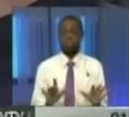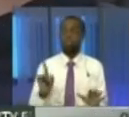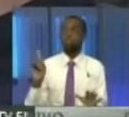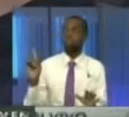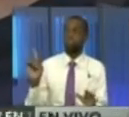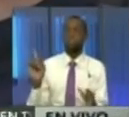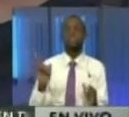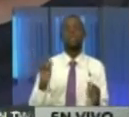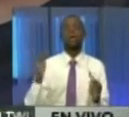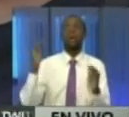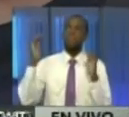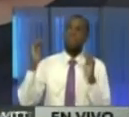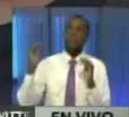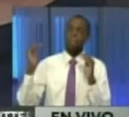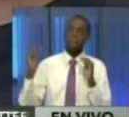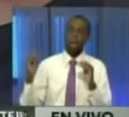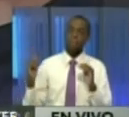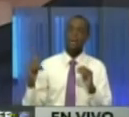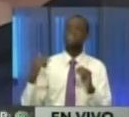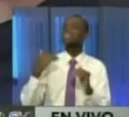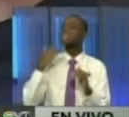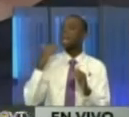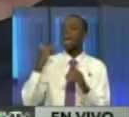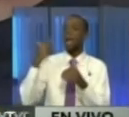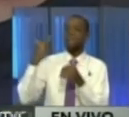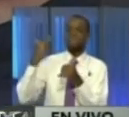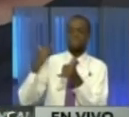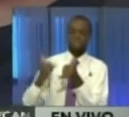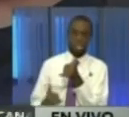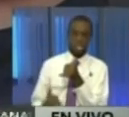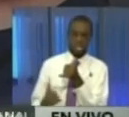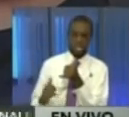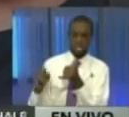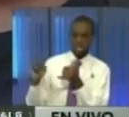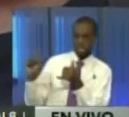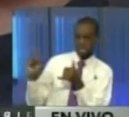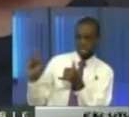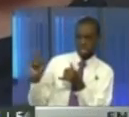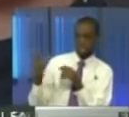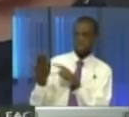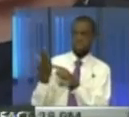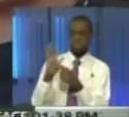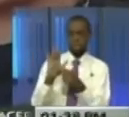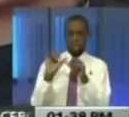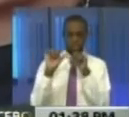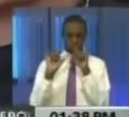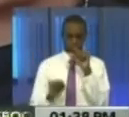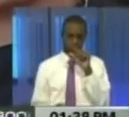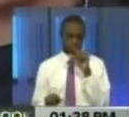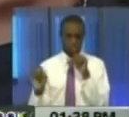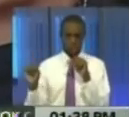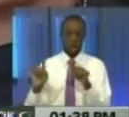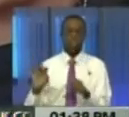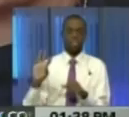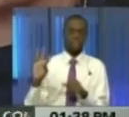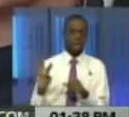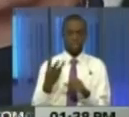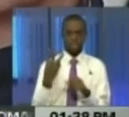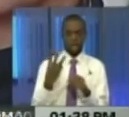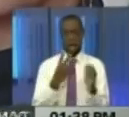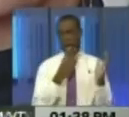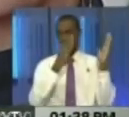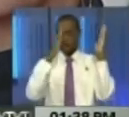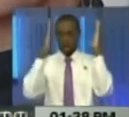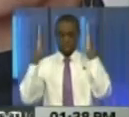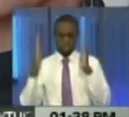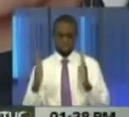vamos llegando ya hacia el final de esta presentación, de esta tercera etapa. Si